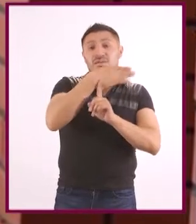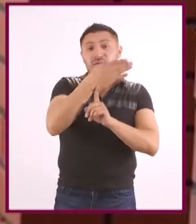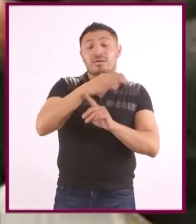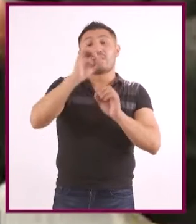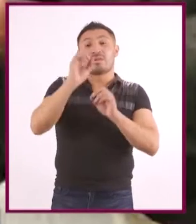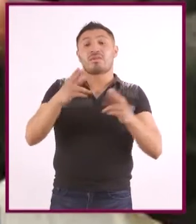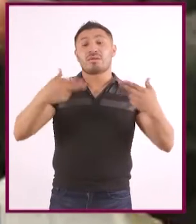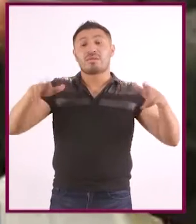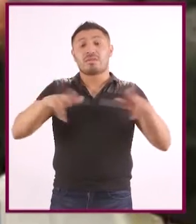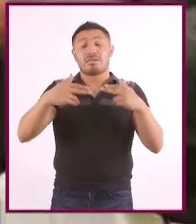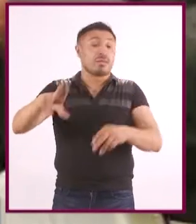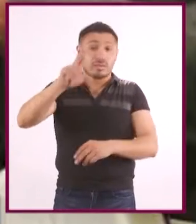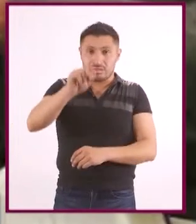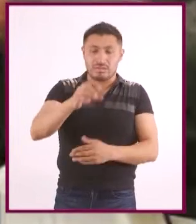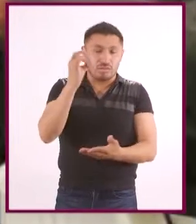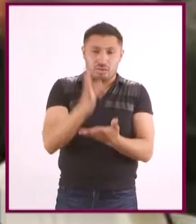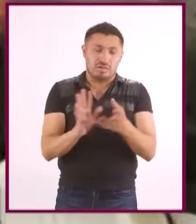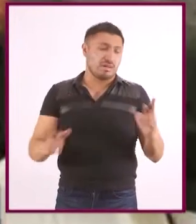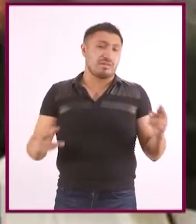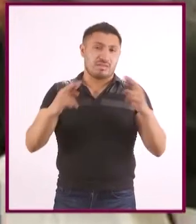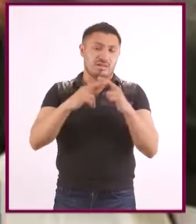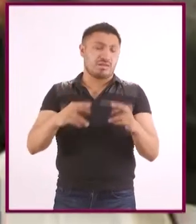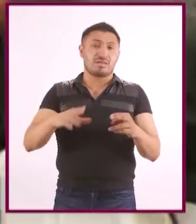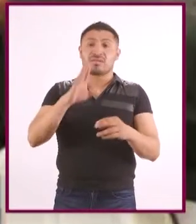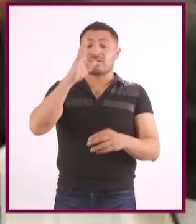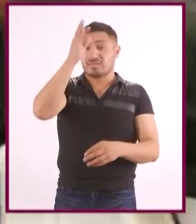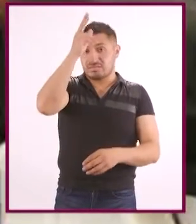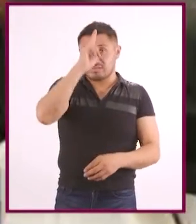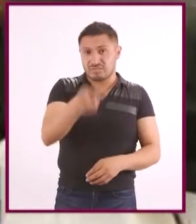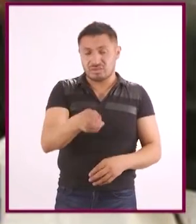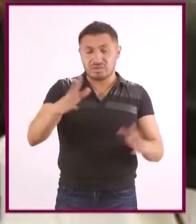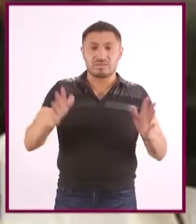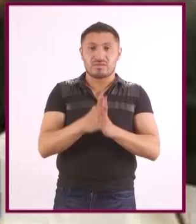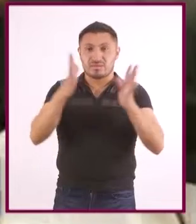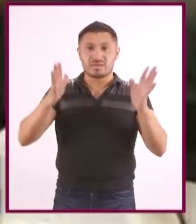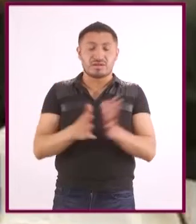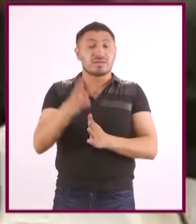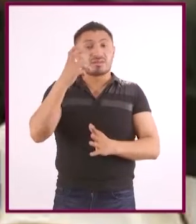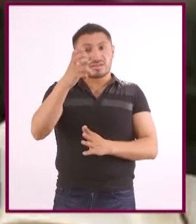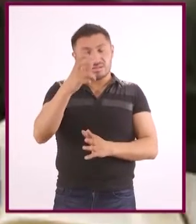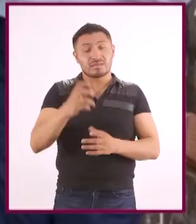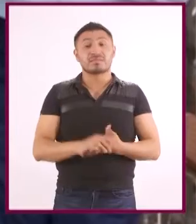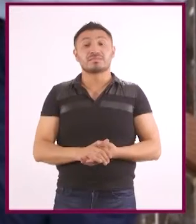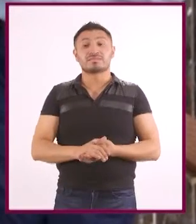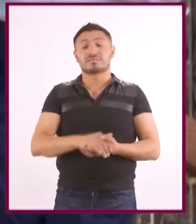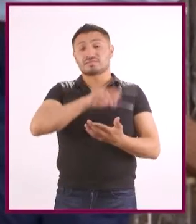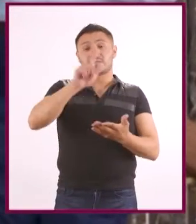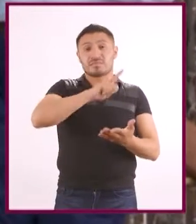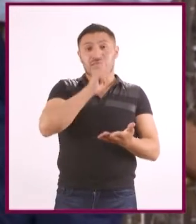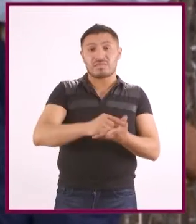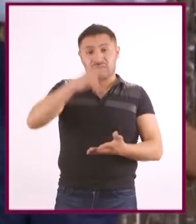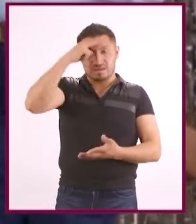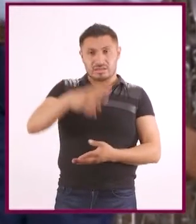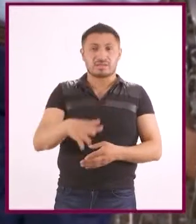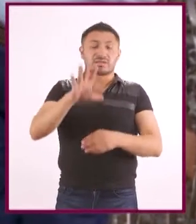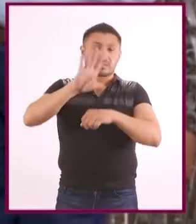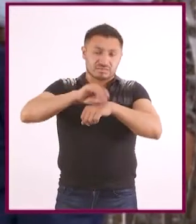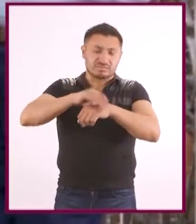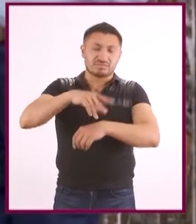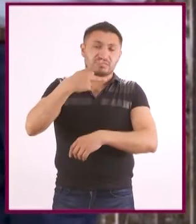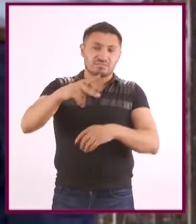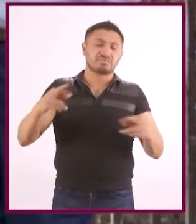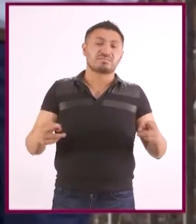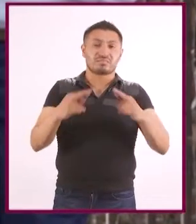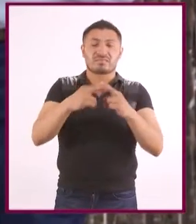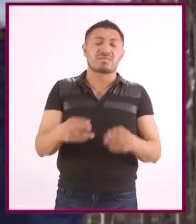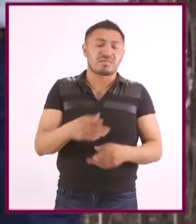nacional. Simplemente su religión les impide participar de cualquier tipo de ritual cívico. La ley en México les permite ejercer su convicción